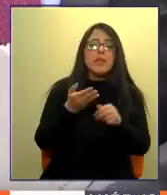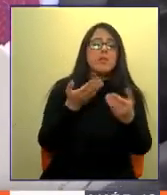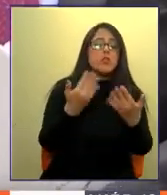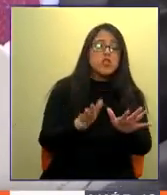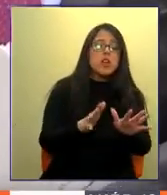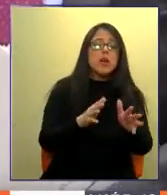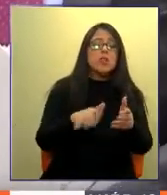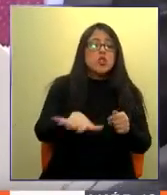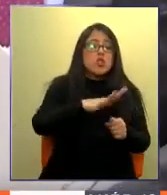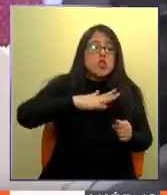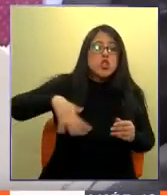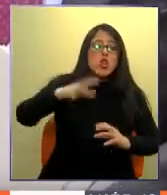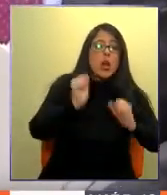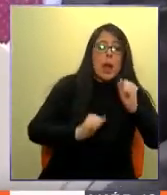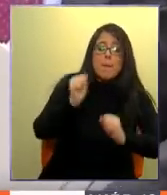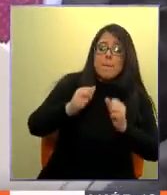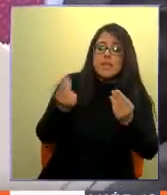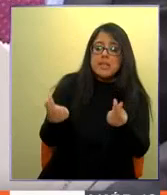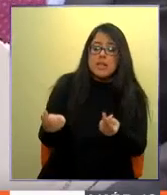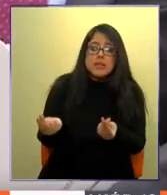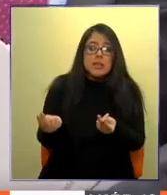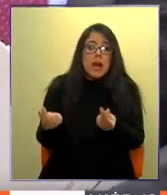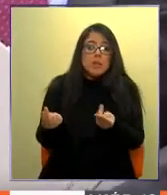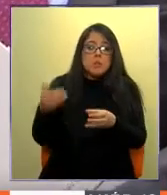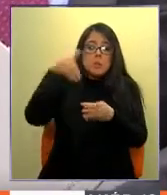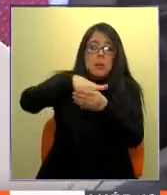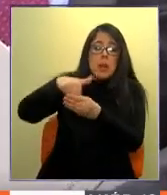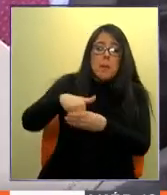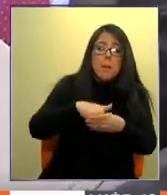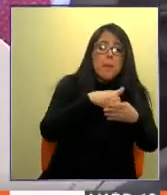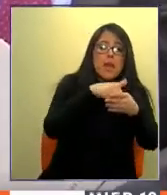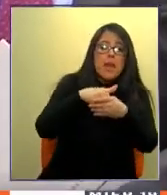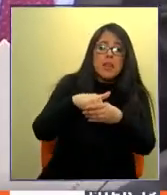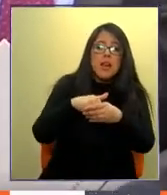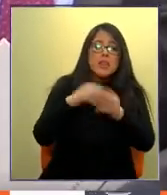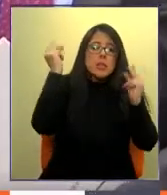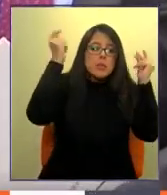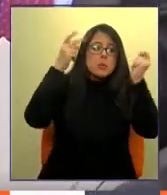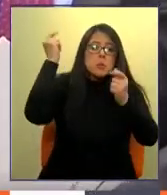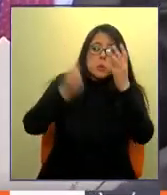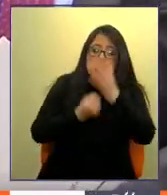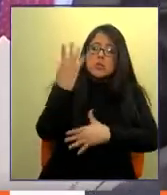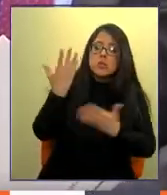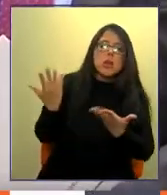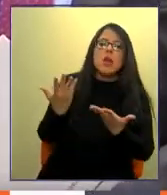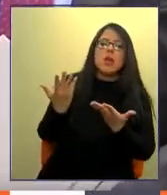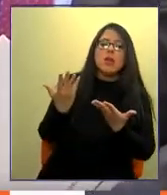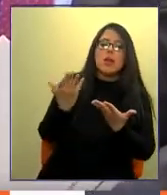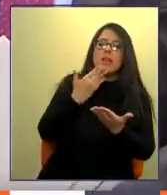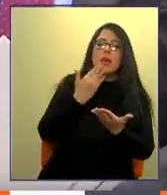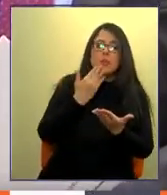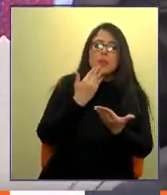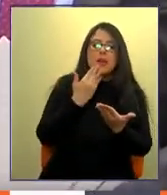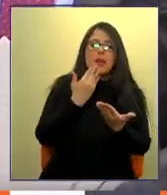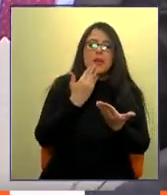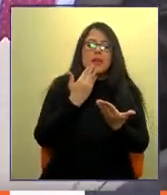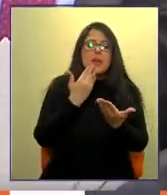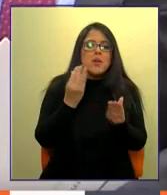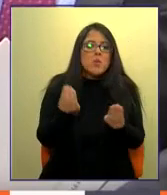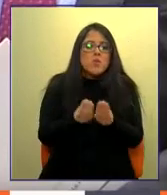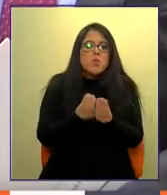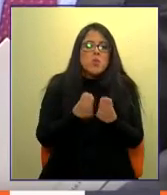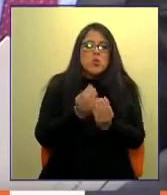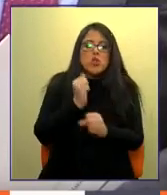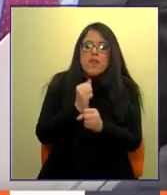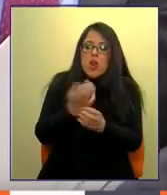grandes, inviertan, emprendan y por esa vía ir pudiendo generar los puestos de trabajo, los cientos de miles de puestos de trabajo que necesitamos